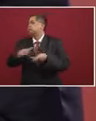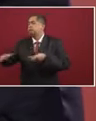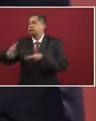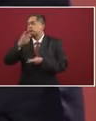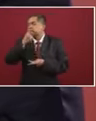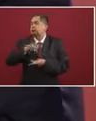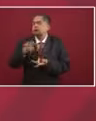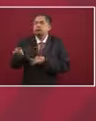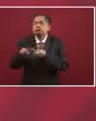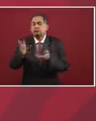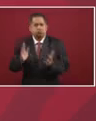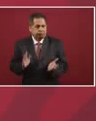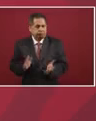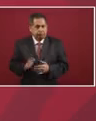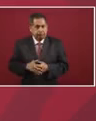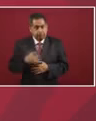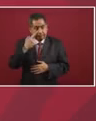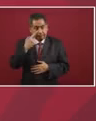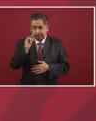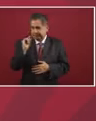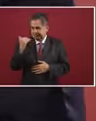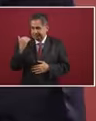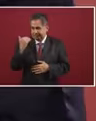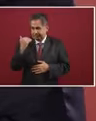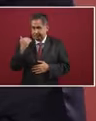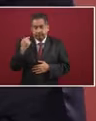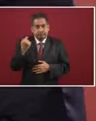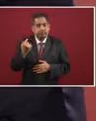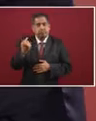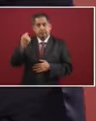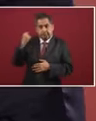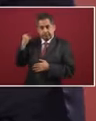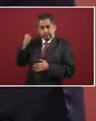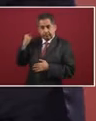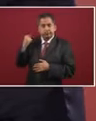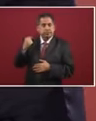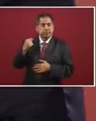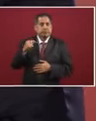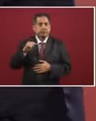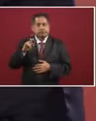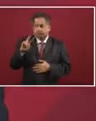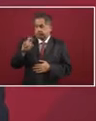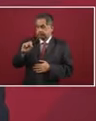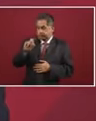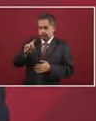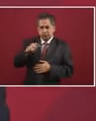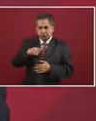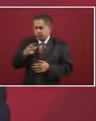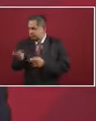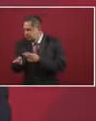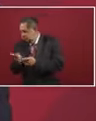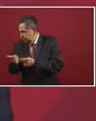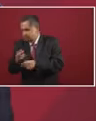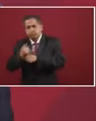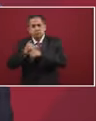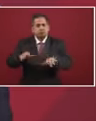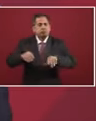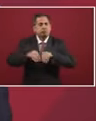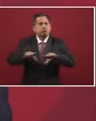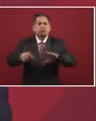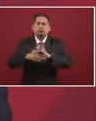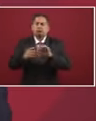el fin de semana estuve en la región y aproveché para informar de que se va a